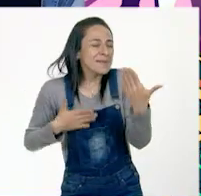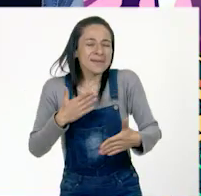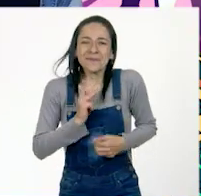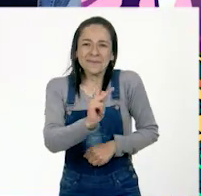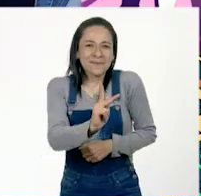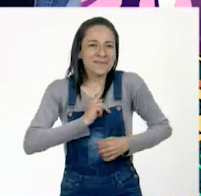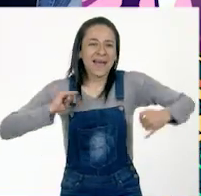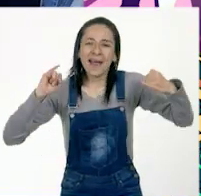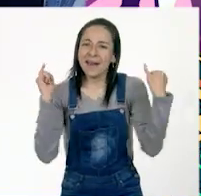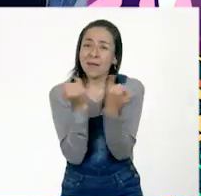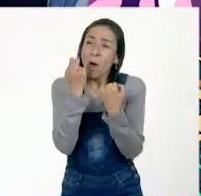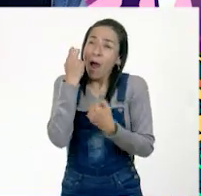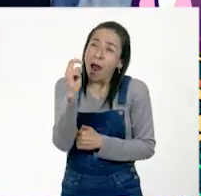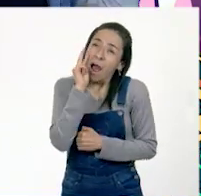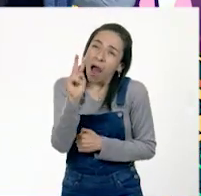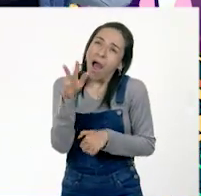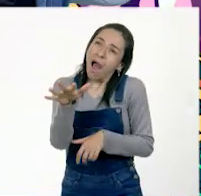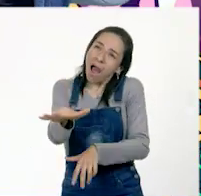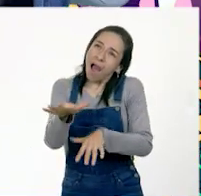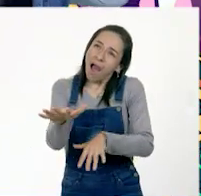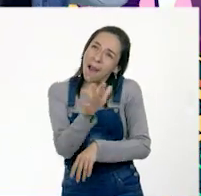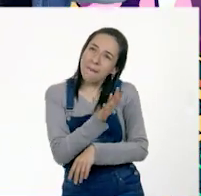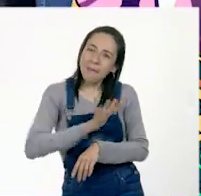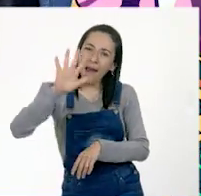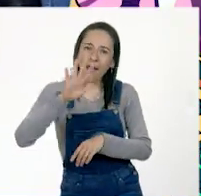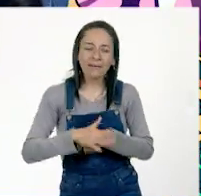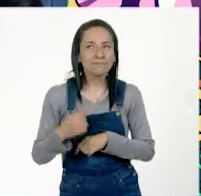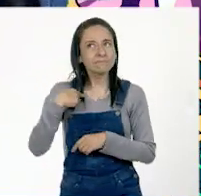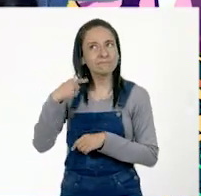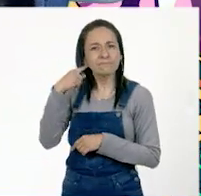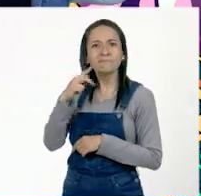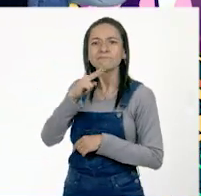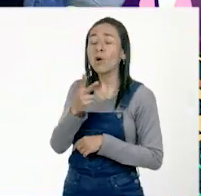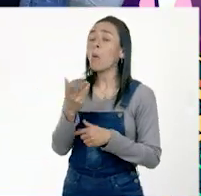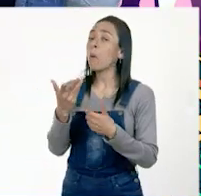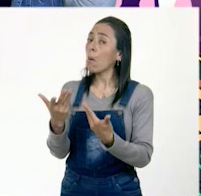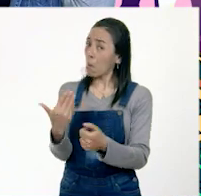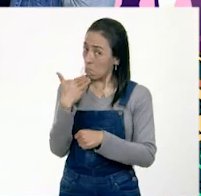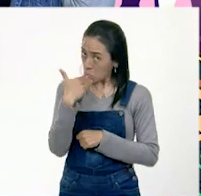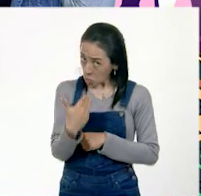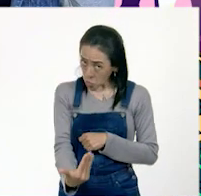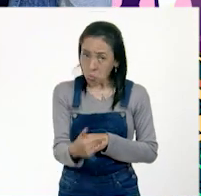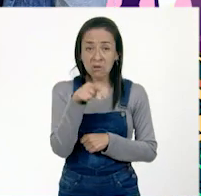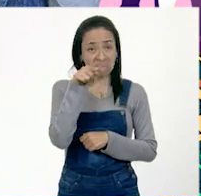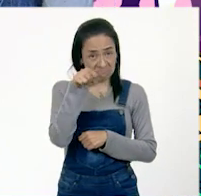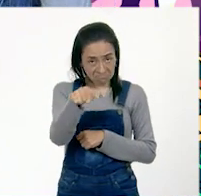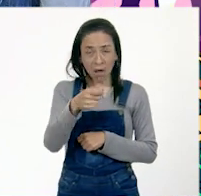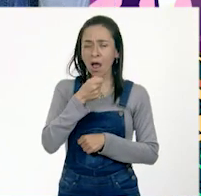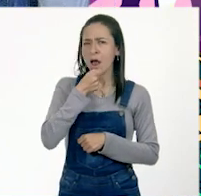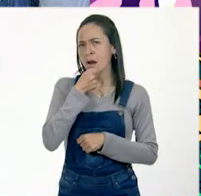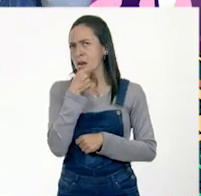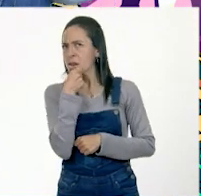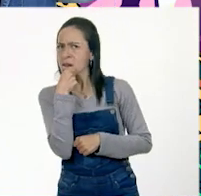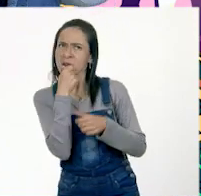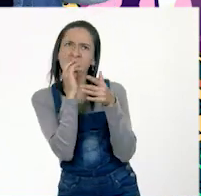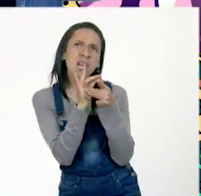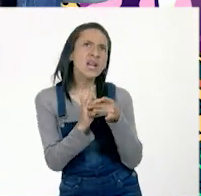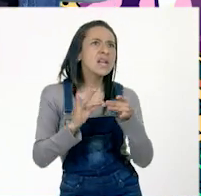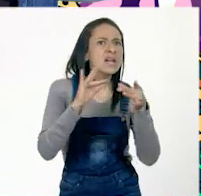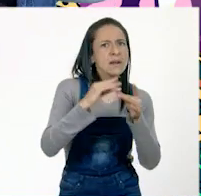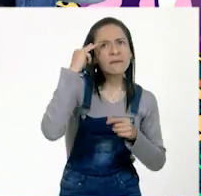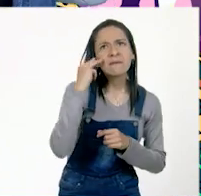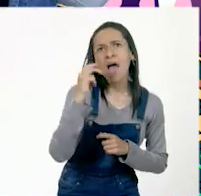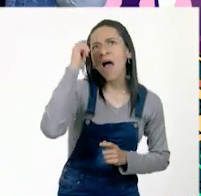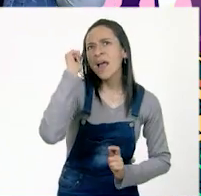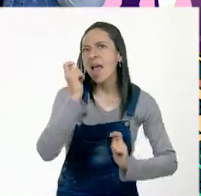bien! Permítame felicitarle por su gran habilidad para narrar esta aventura y por